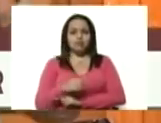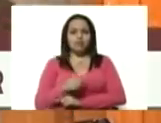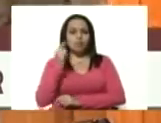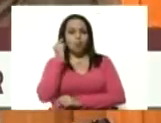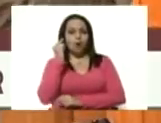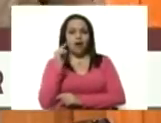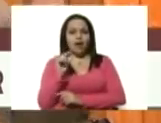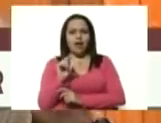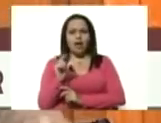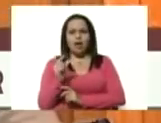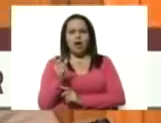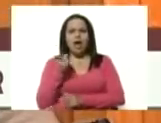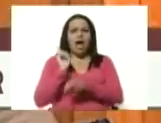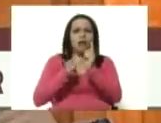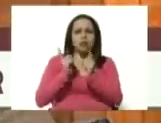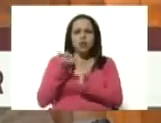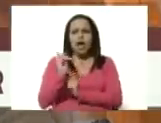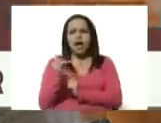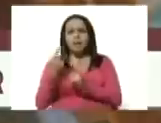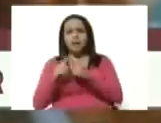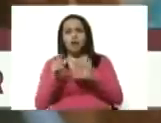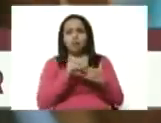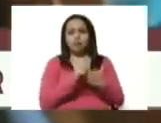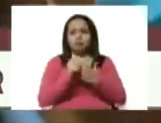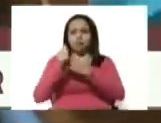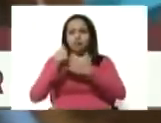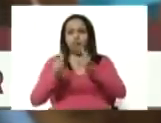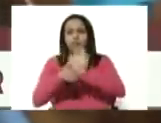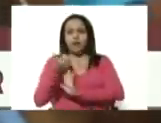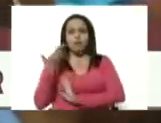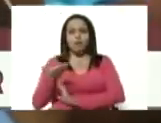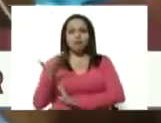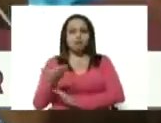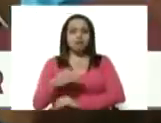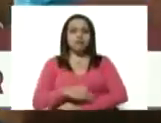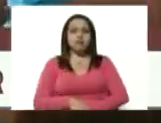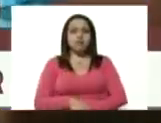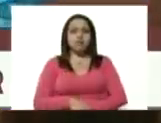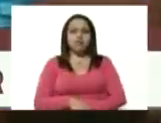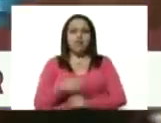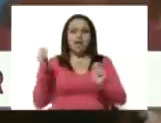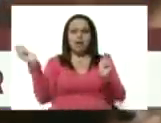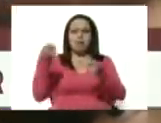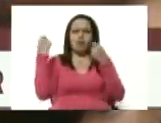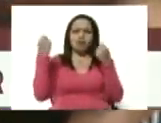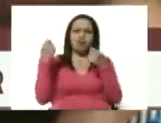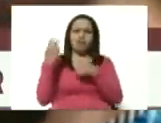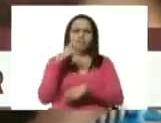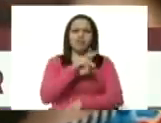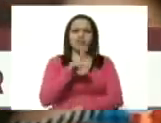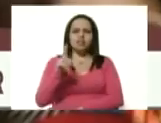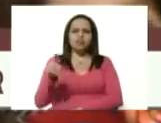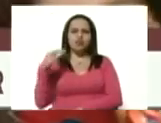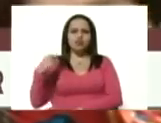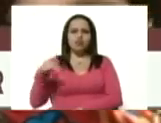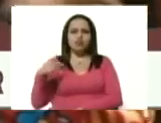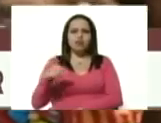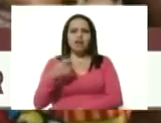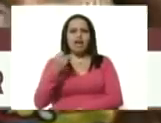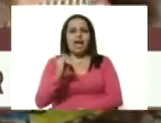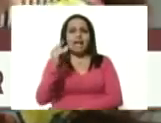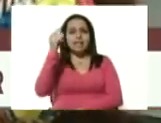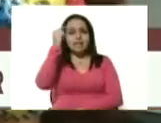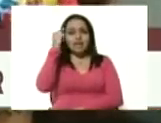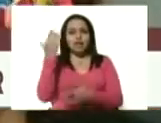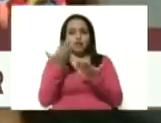allí, pero como ella destaca como dirigente, Chela Vargas, en la huelga del 21 de noviembre, de allí viene el nombre del Día del